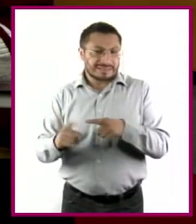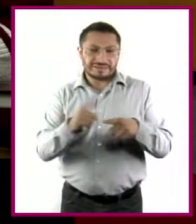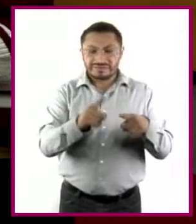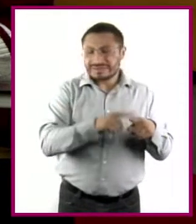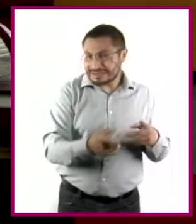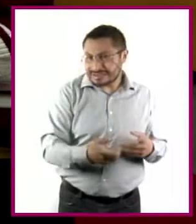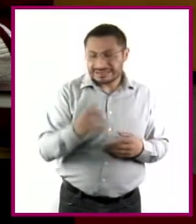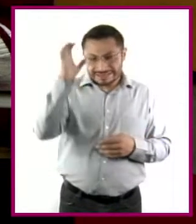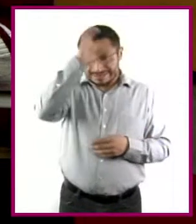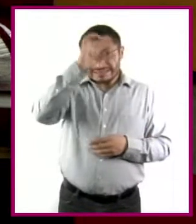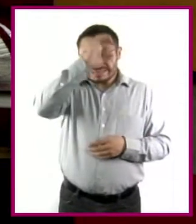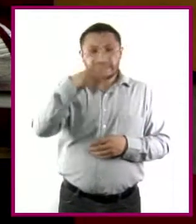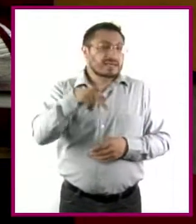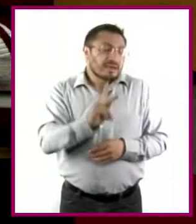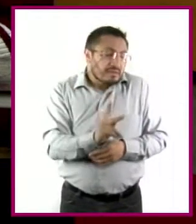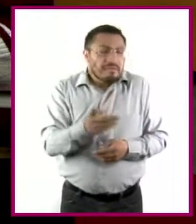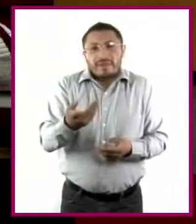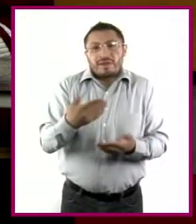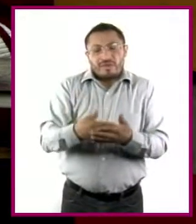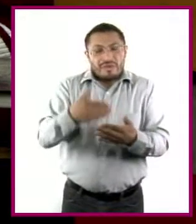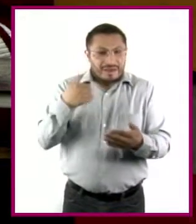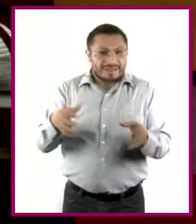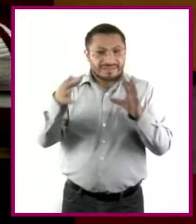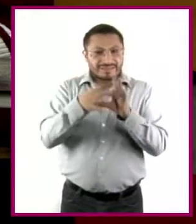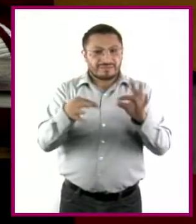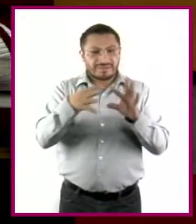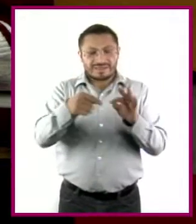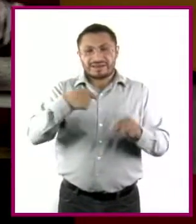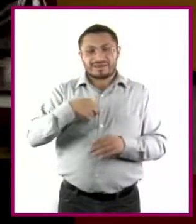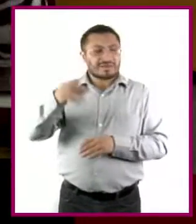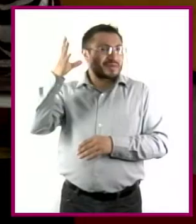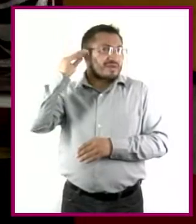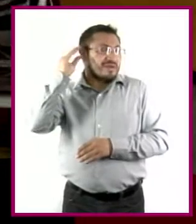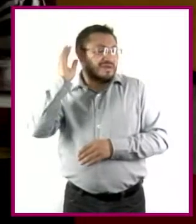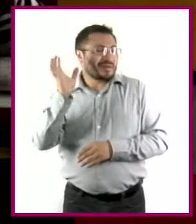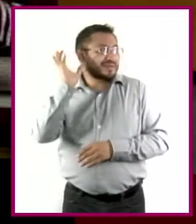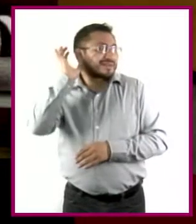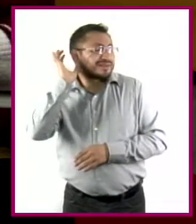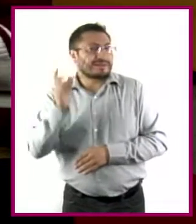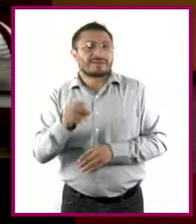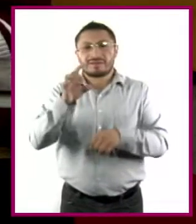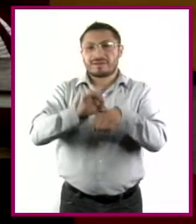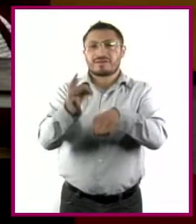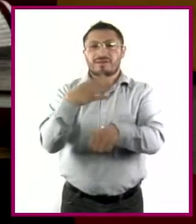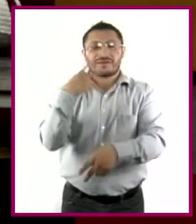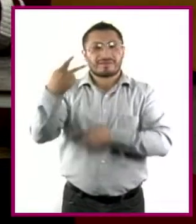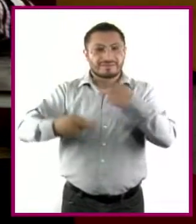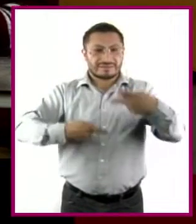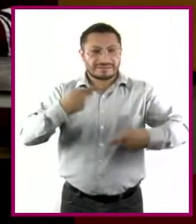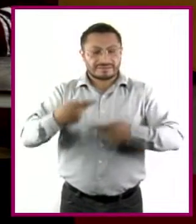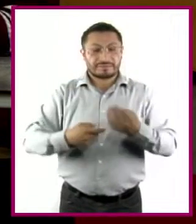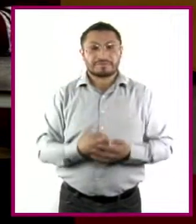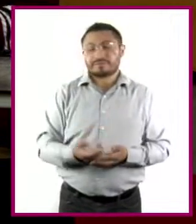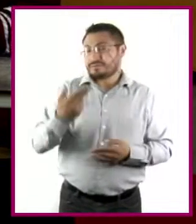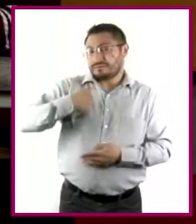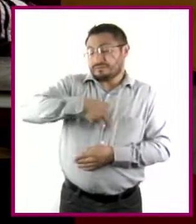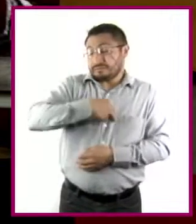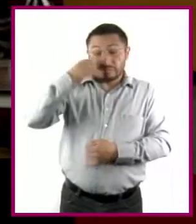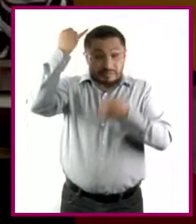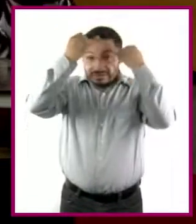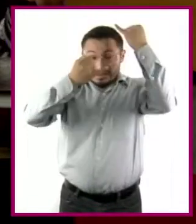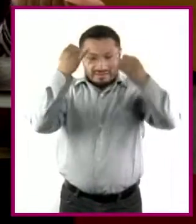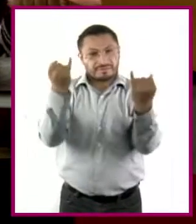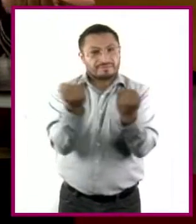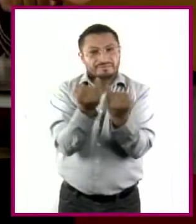Pero bueno, antes de que les cuente por qué estaba escuchando esa grabación, manden sus preguntas. Nos imaginamos que al igual